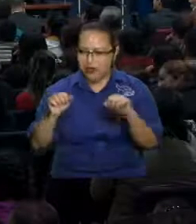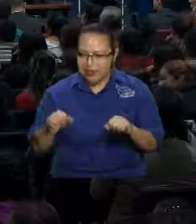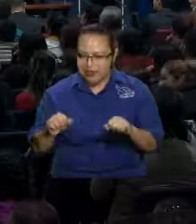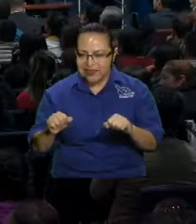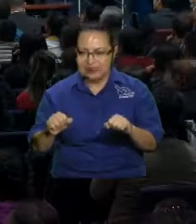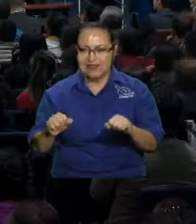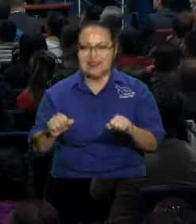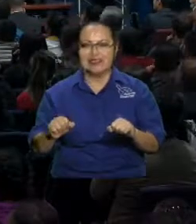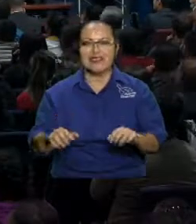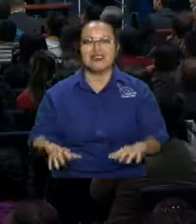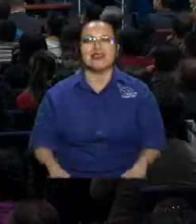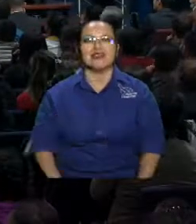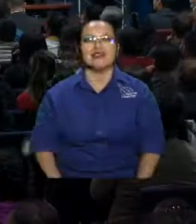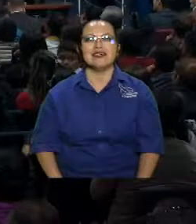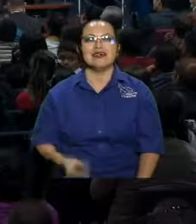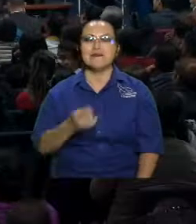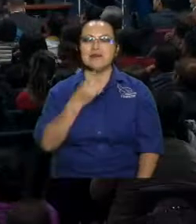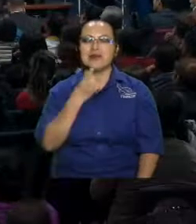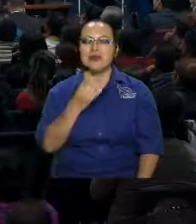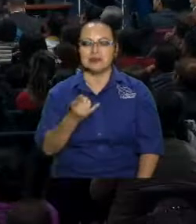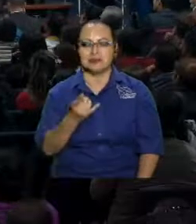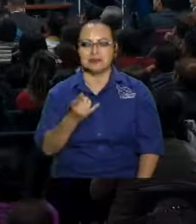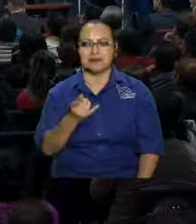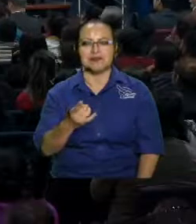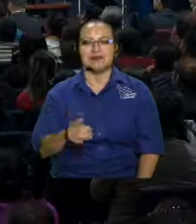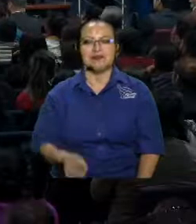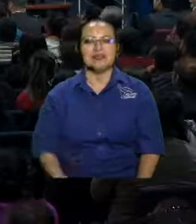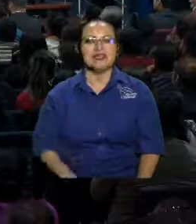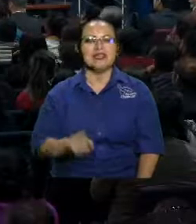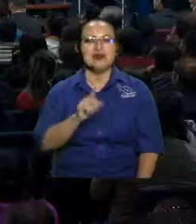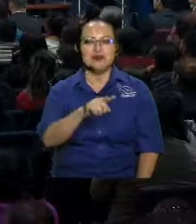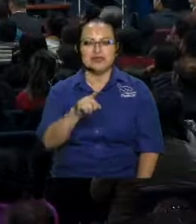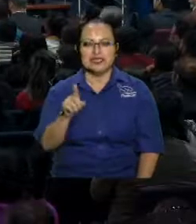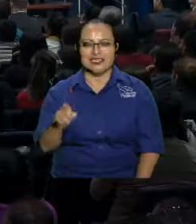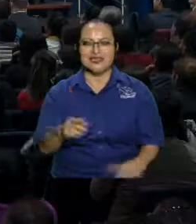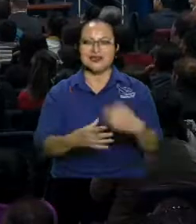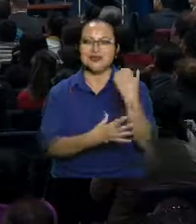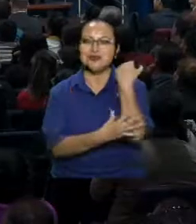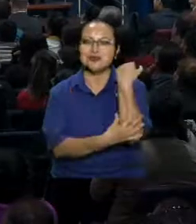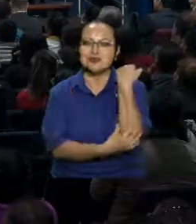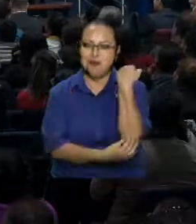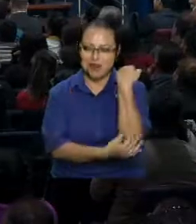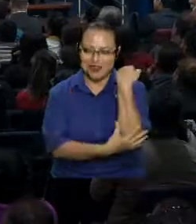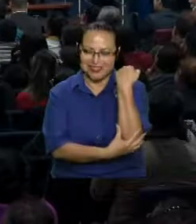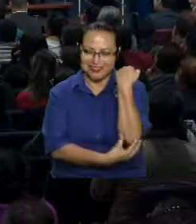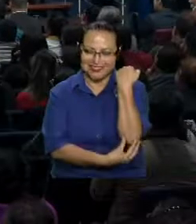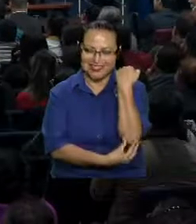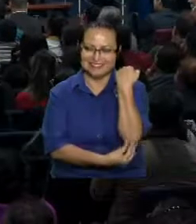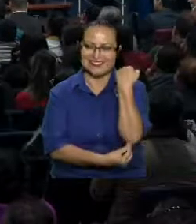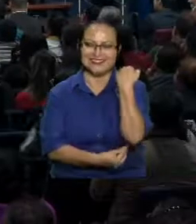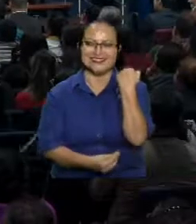Si no puede, porque, perdón, ustedes son los pobres, pues.